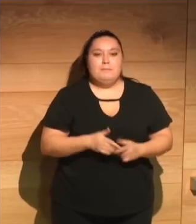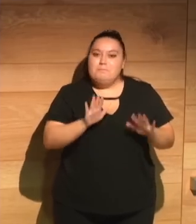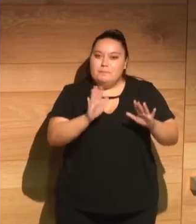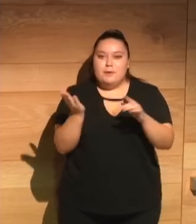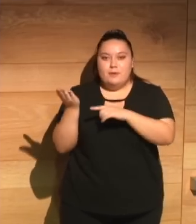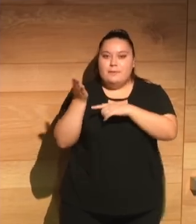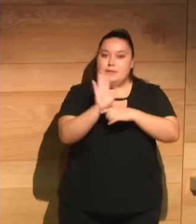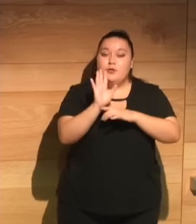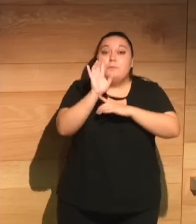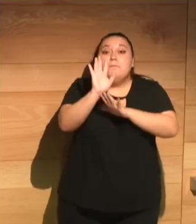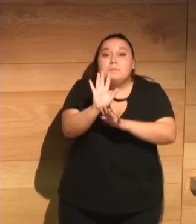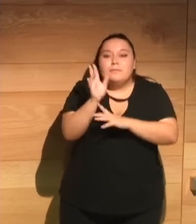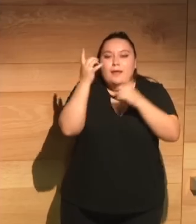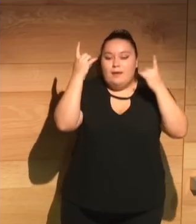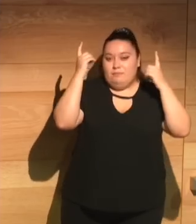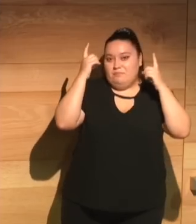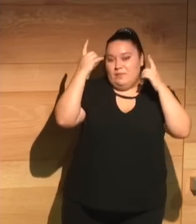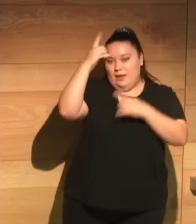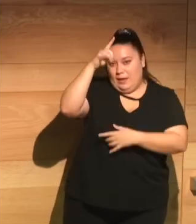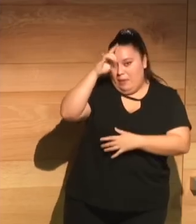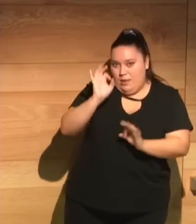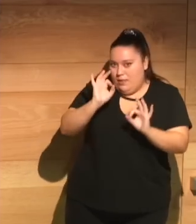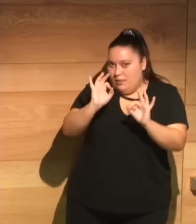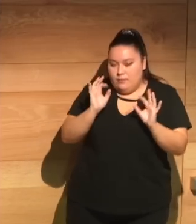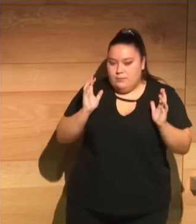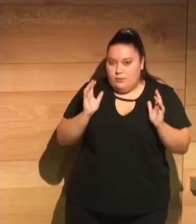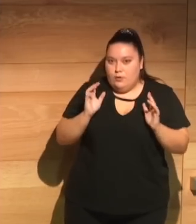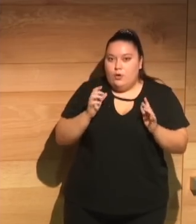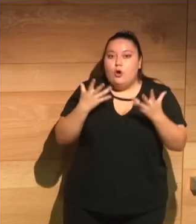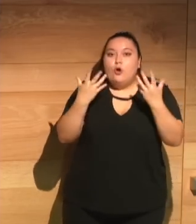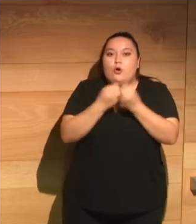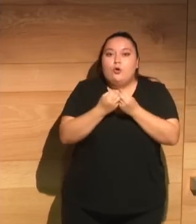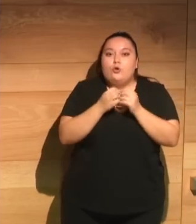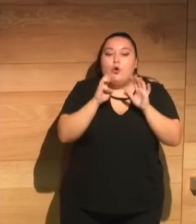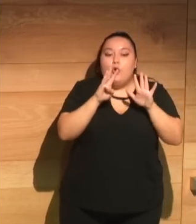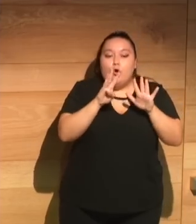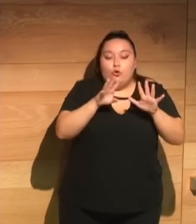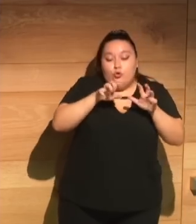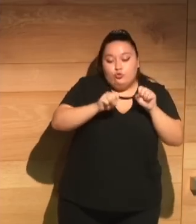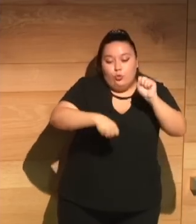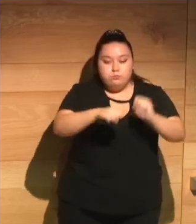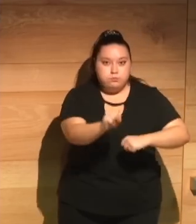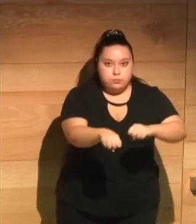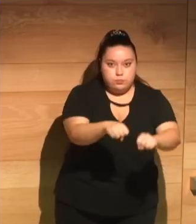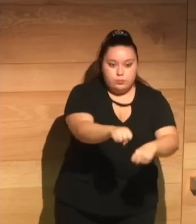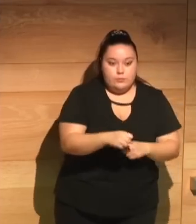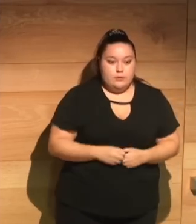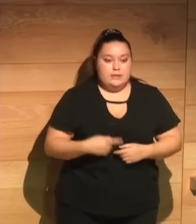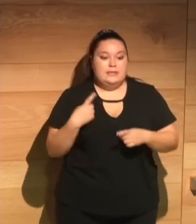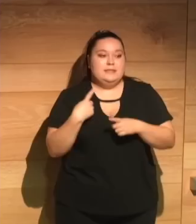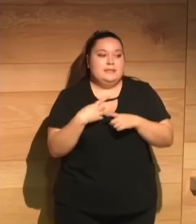representación de un bisonte en que aparece con 8 patas, en lugar de en 2 fases diferentes del movimiento. Y eso nos habla de que